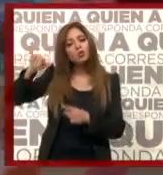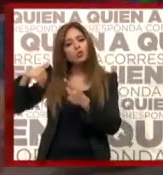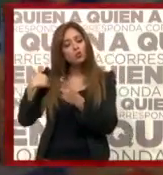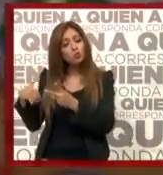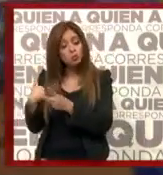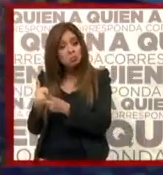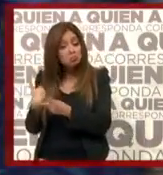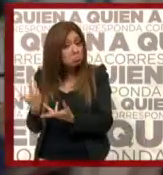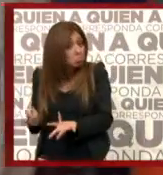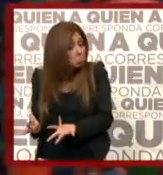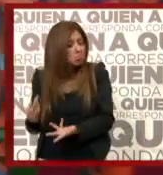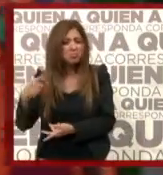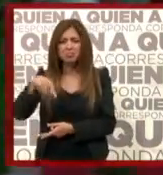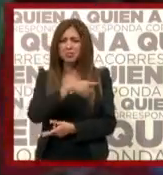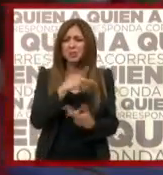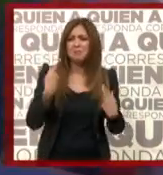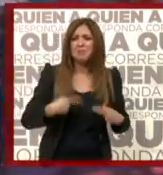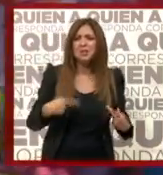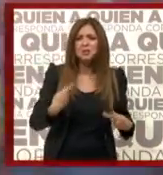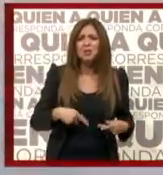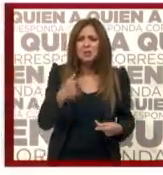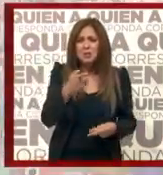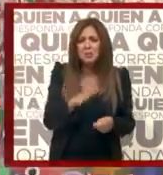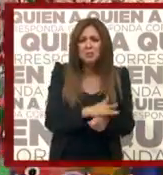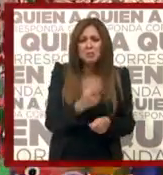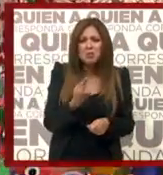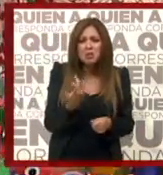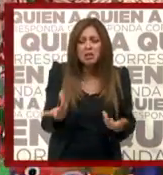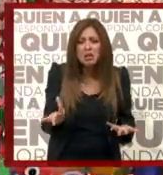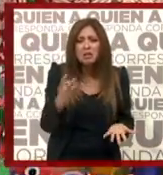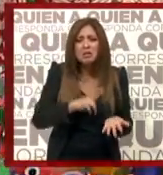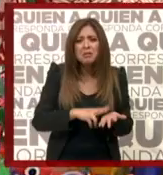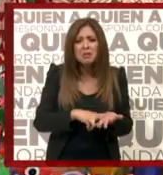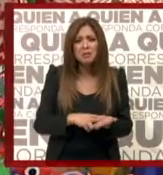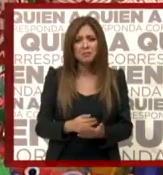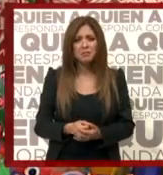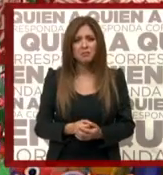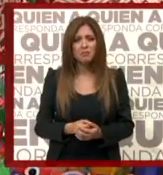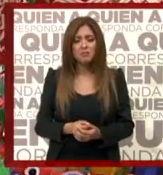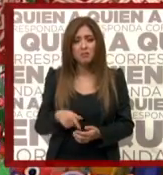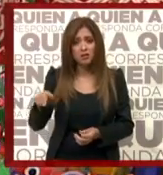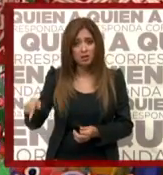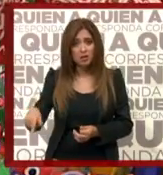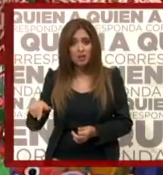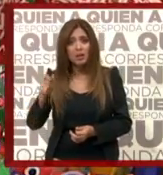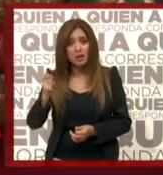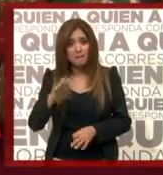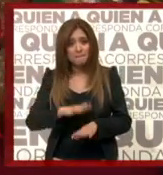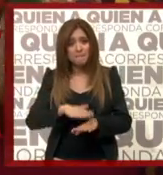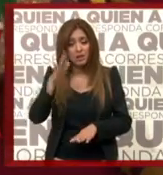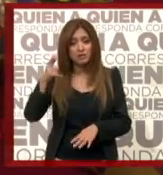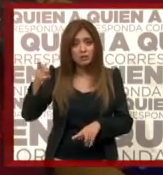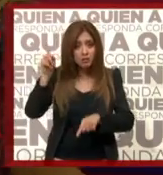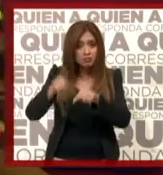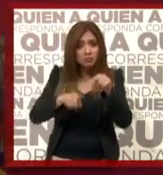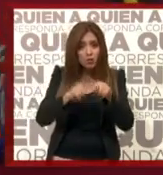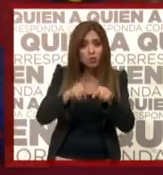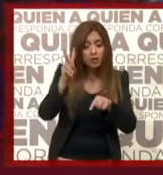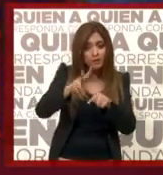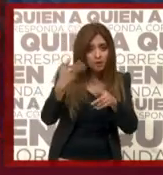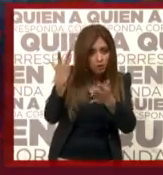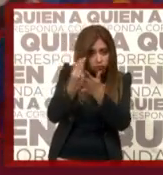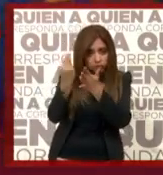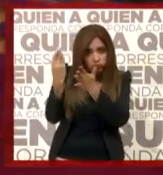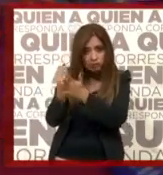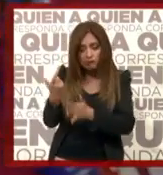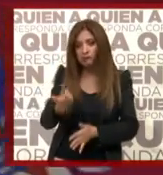se preguntarán el porqué del costo de esta artesanía. La pieza vale más porque no se desambla y cuesta mucho trabajo en